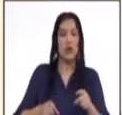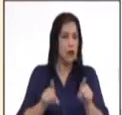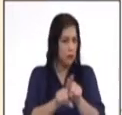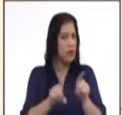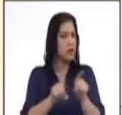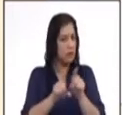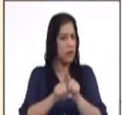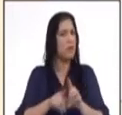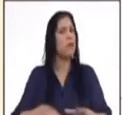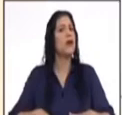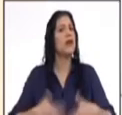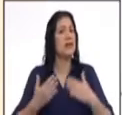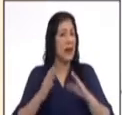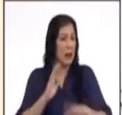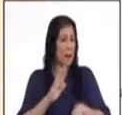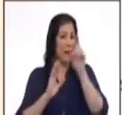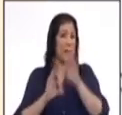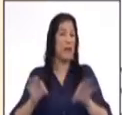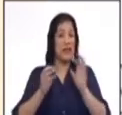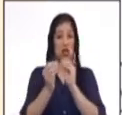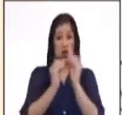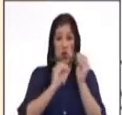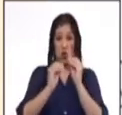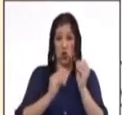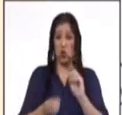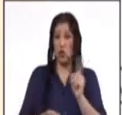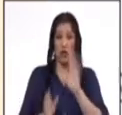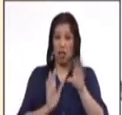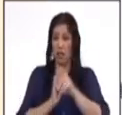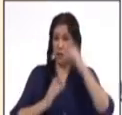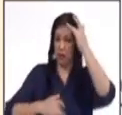también puede ser la principal solución.